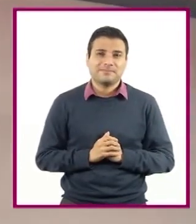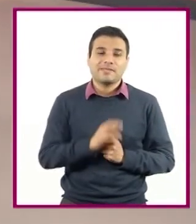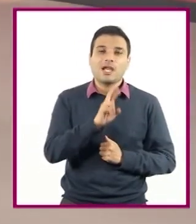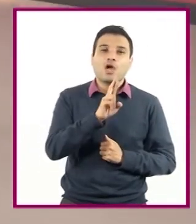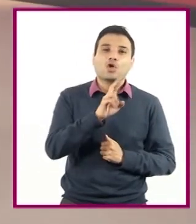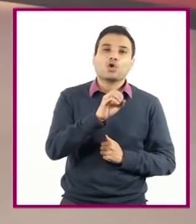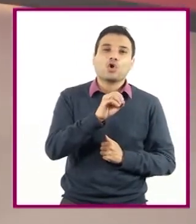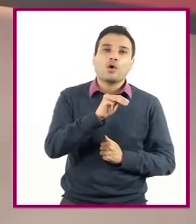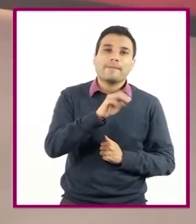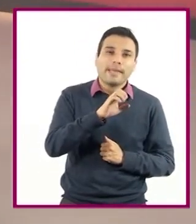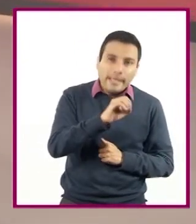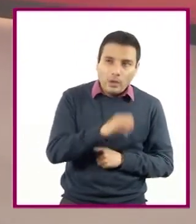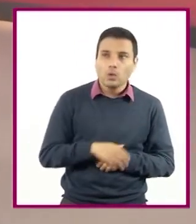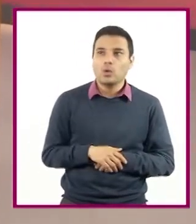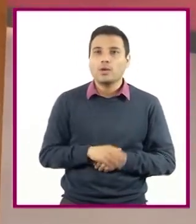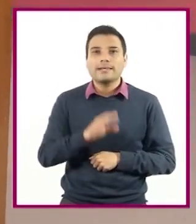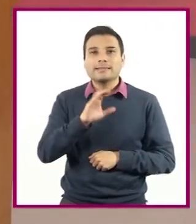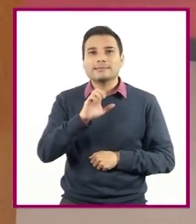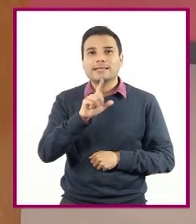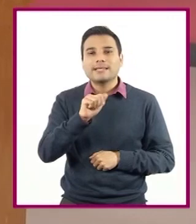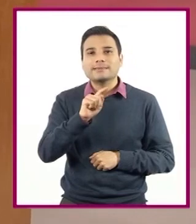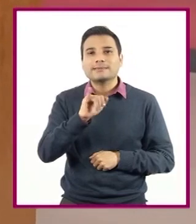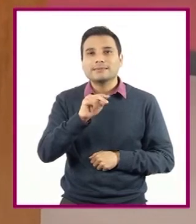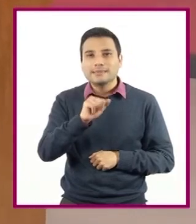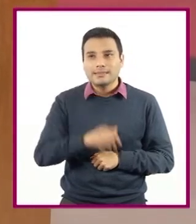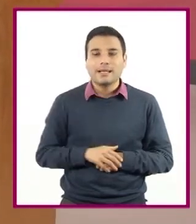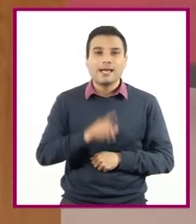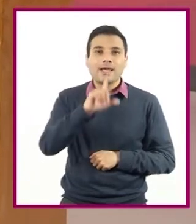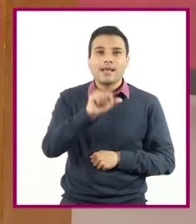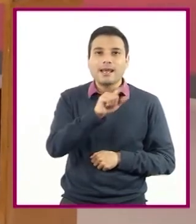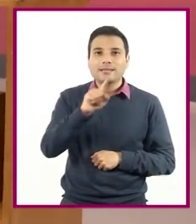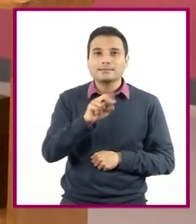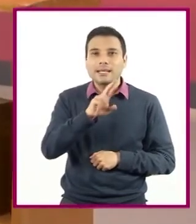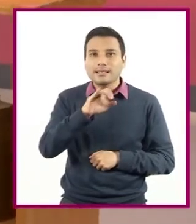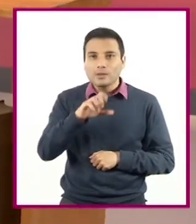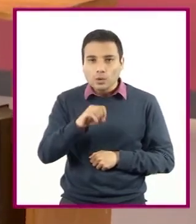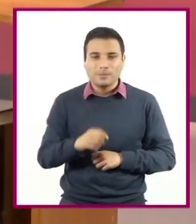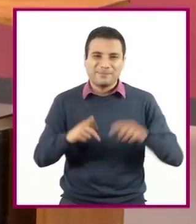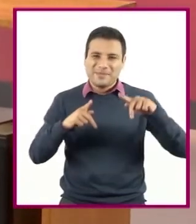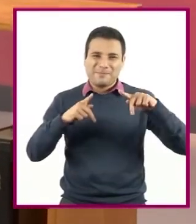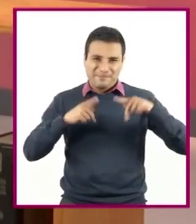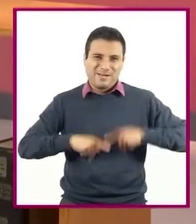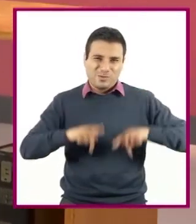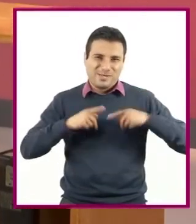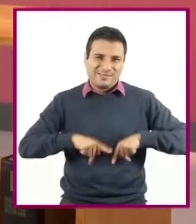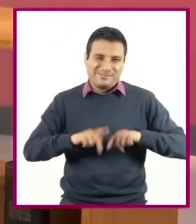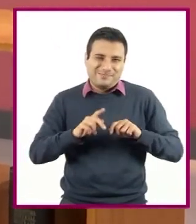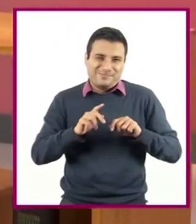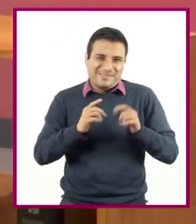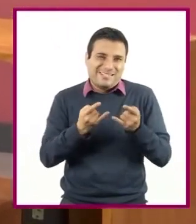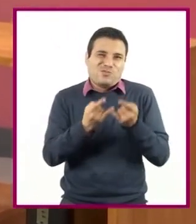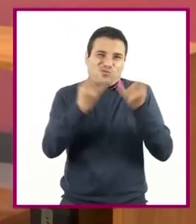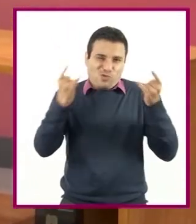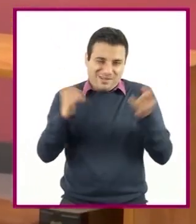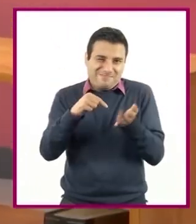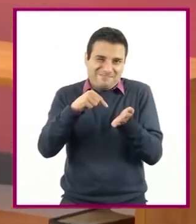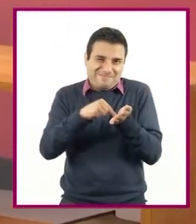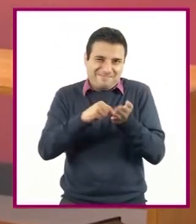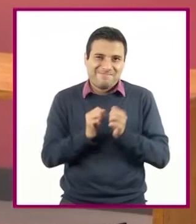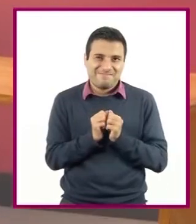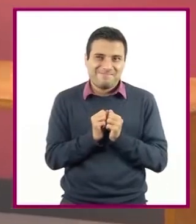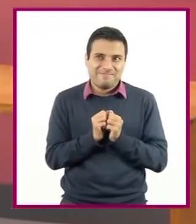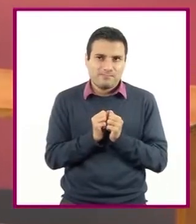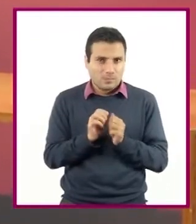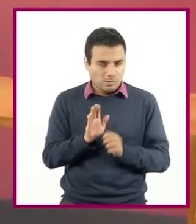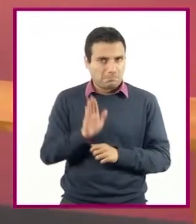Romeos, Julietas, Celestinas, Lazarillos. Personajes de ficción con tintes tan reales que rebasan